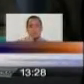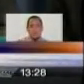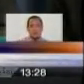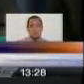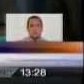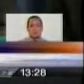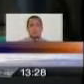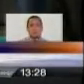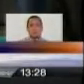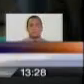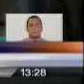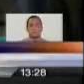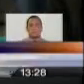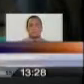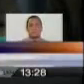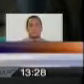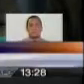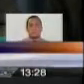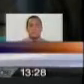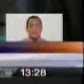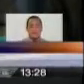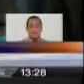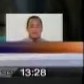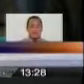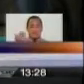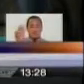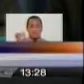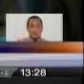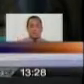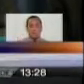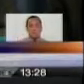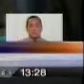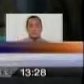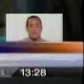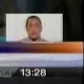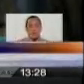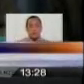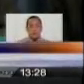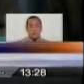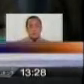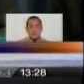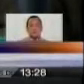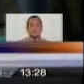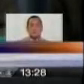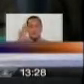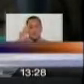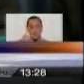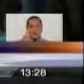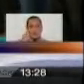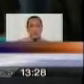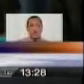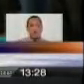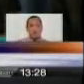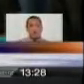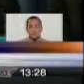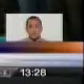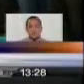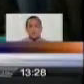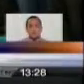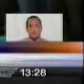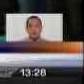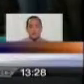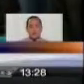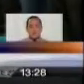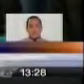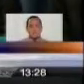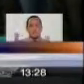año. Y en ese entonces el presidente del Poder Judicial reconoció de la existencia